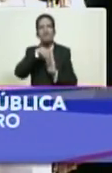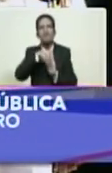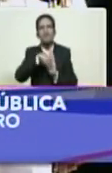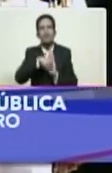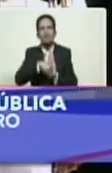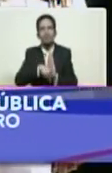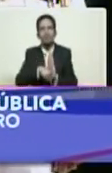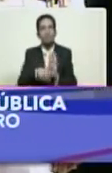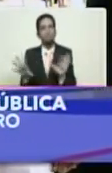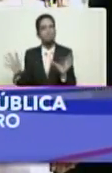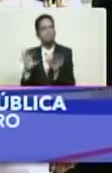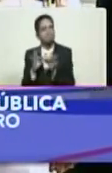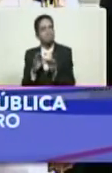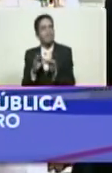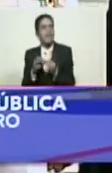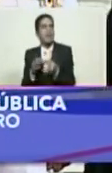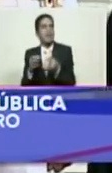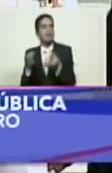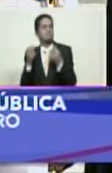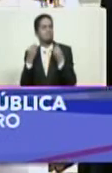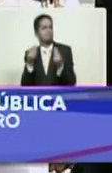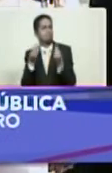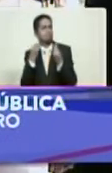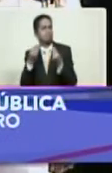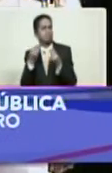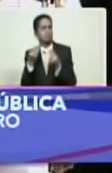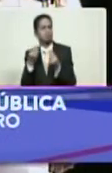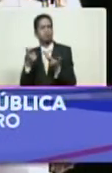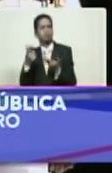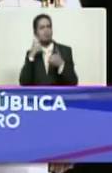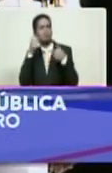extraordinarias relaciones políticas,